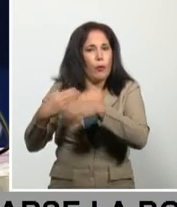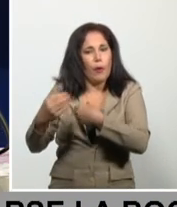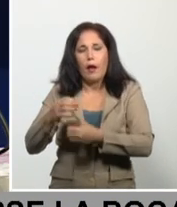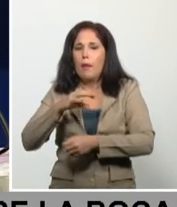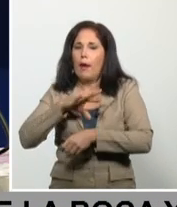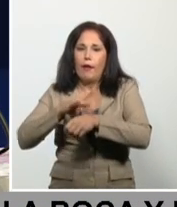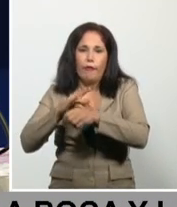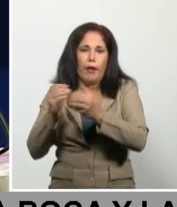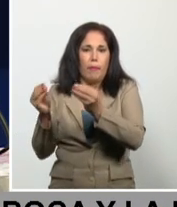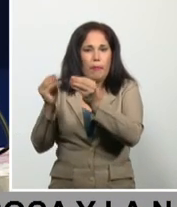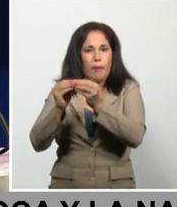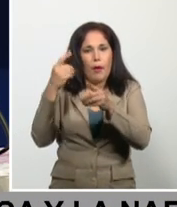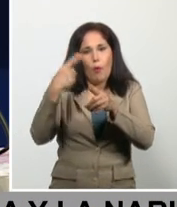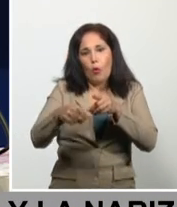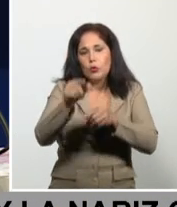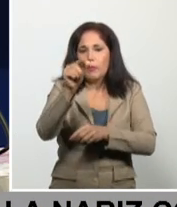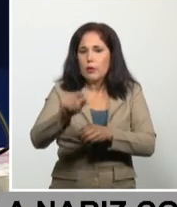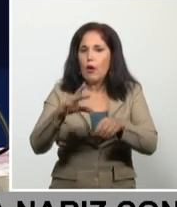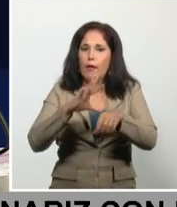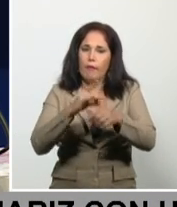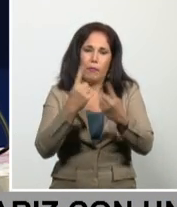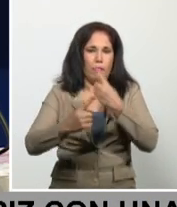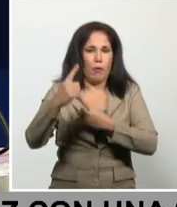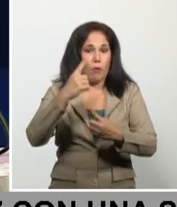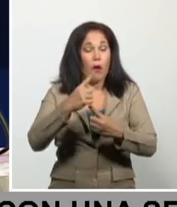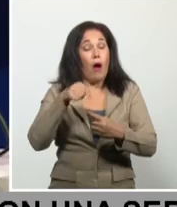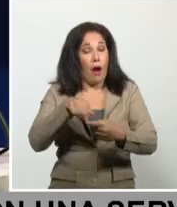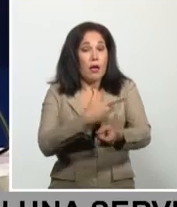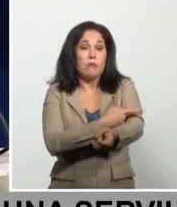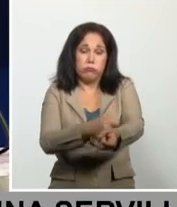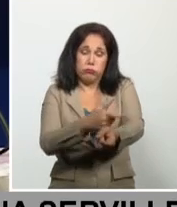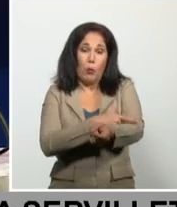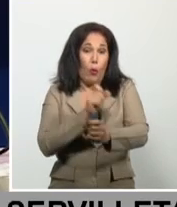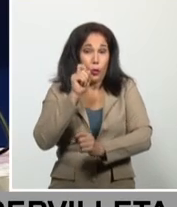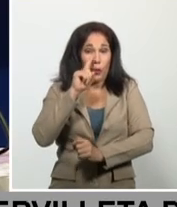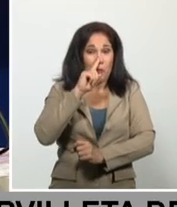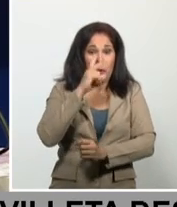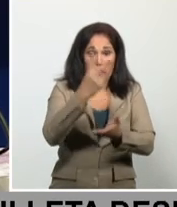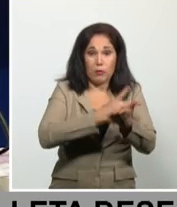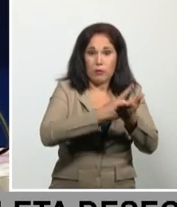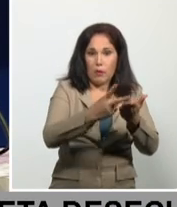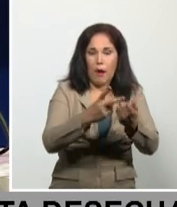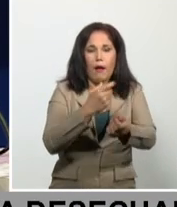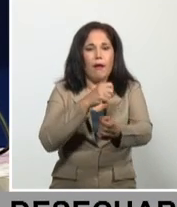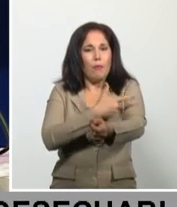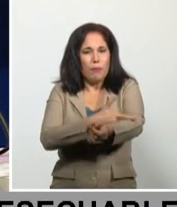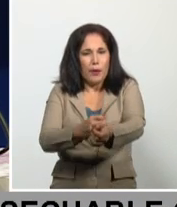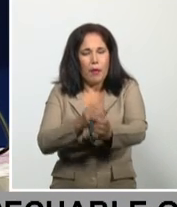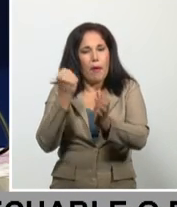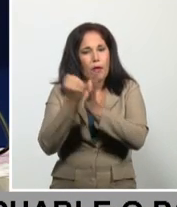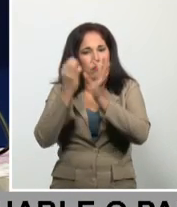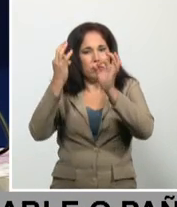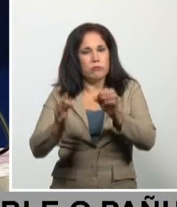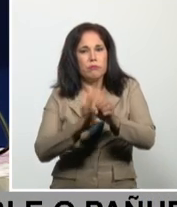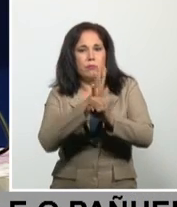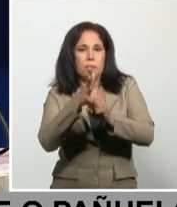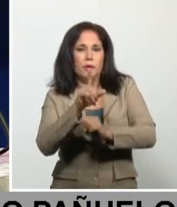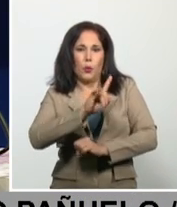no. Y de todas formas se le realiza una prueba al finalizar para ya estar con